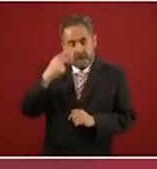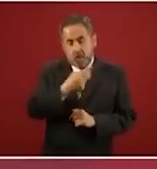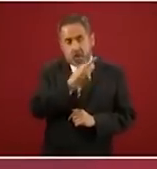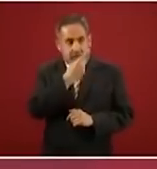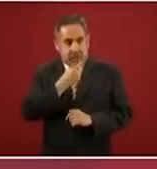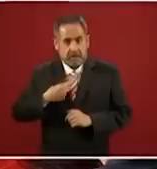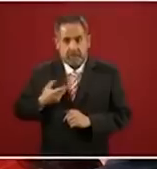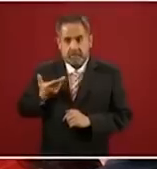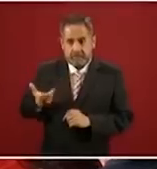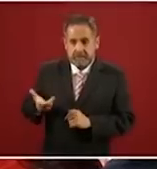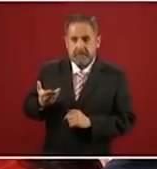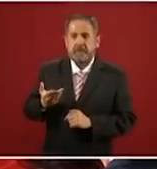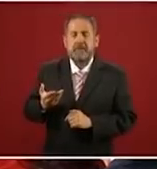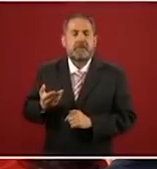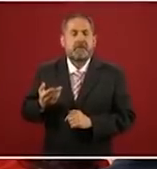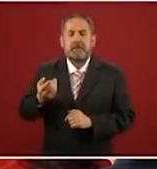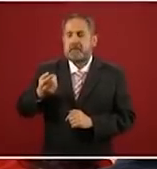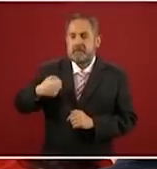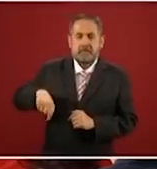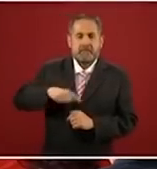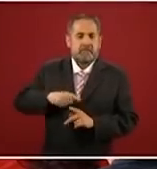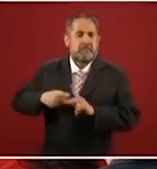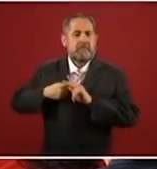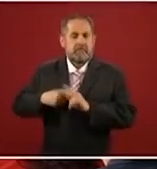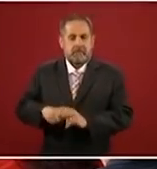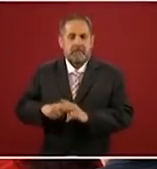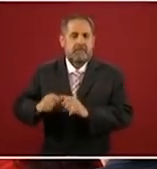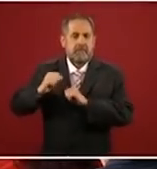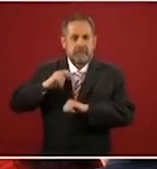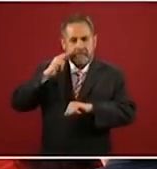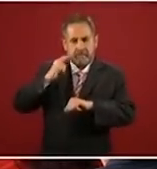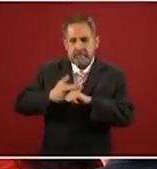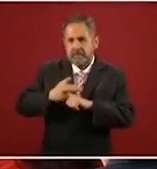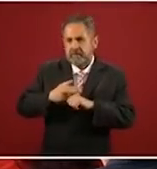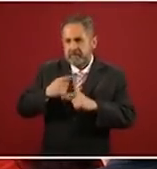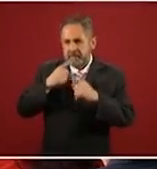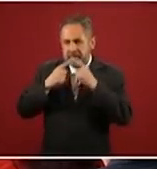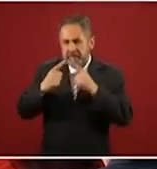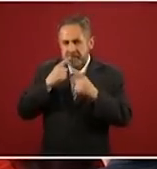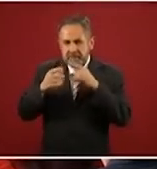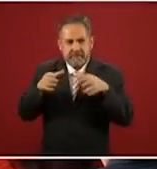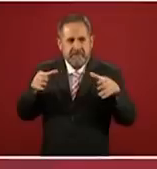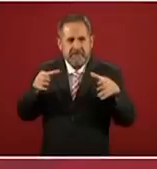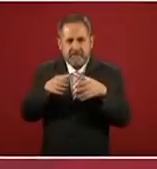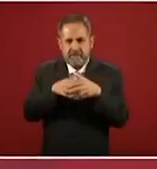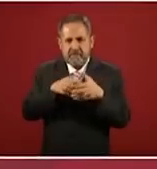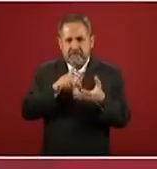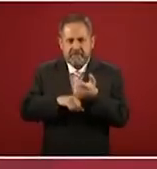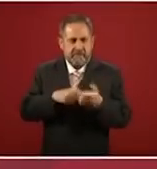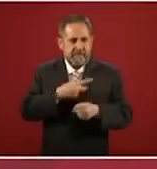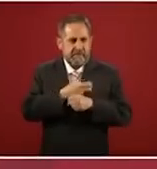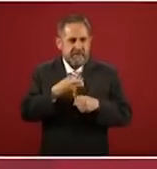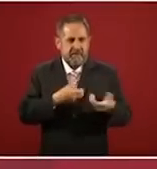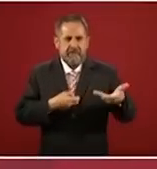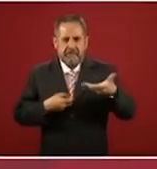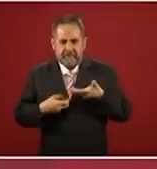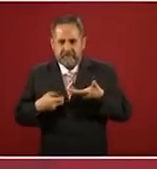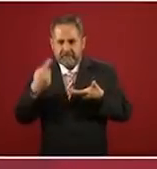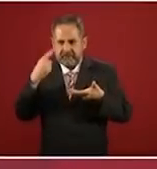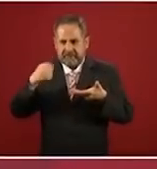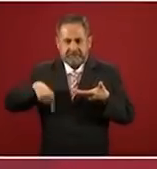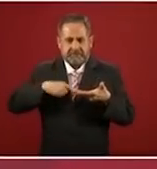pidió desde qué las primeras pláticas cuando me pidió que